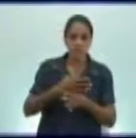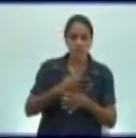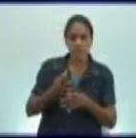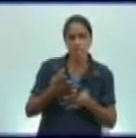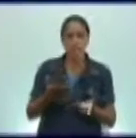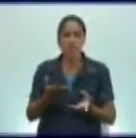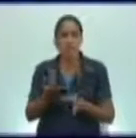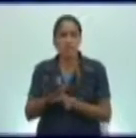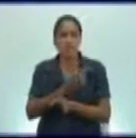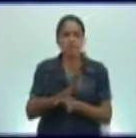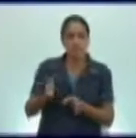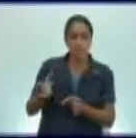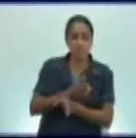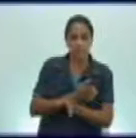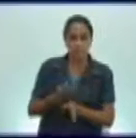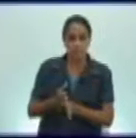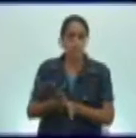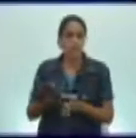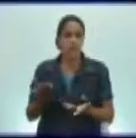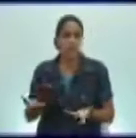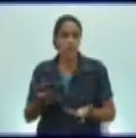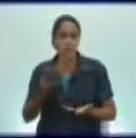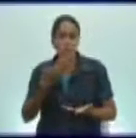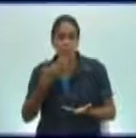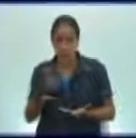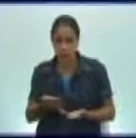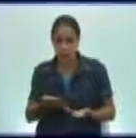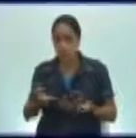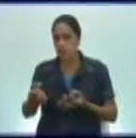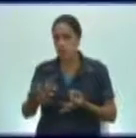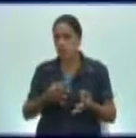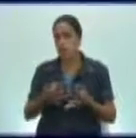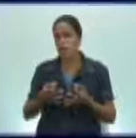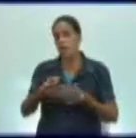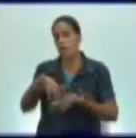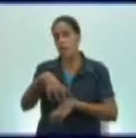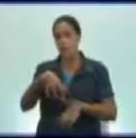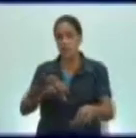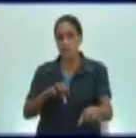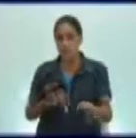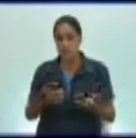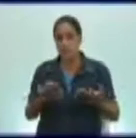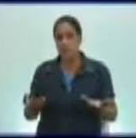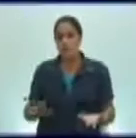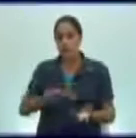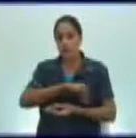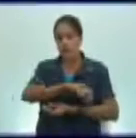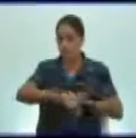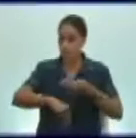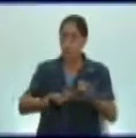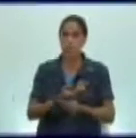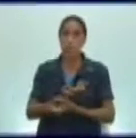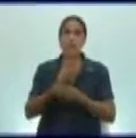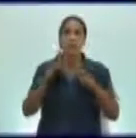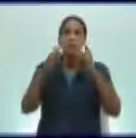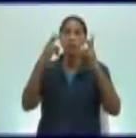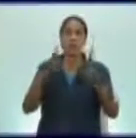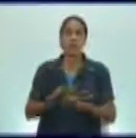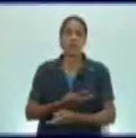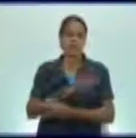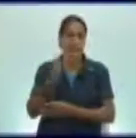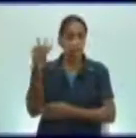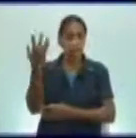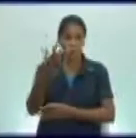en cada segmento, brindando mejores posibilidades al animal de intercambiar con el medio ambiente. Por tanto,